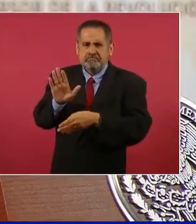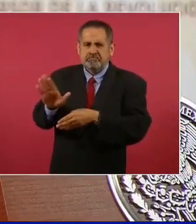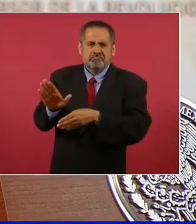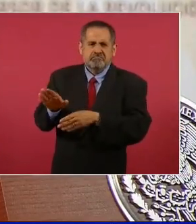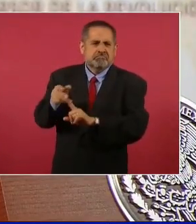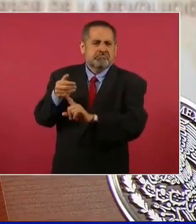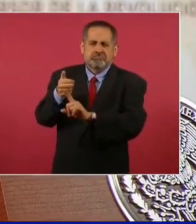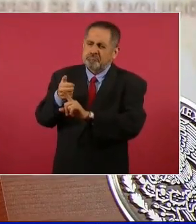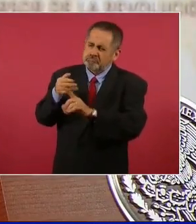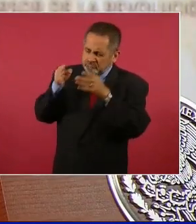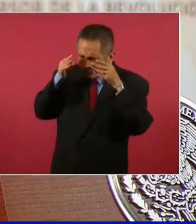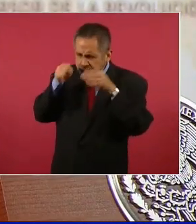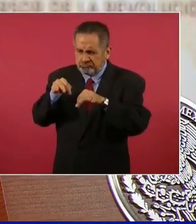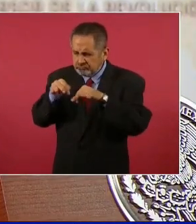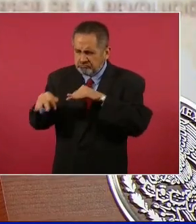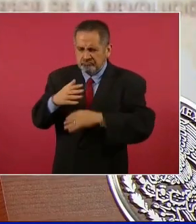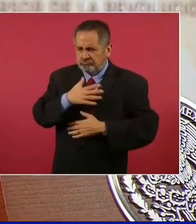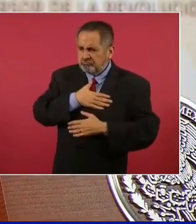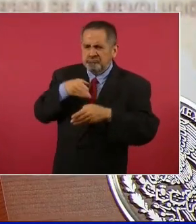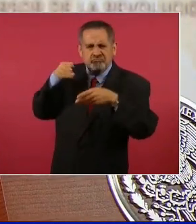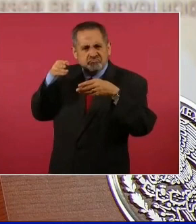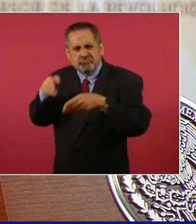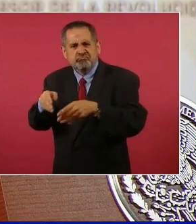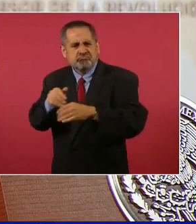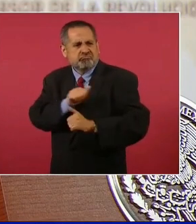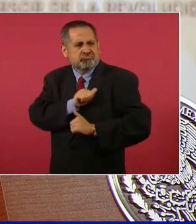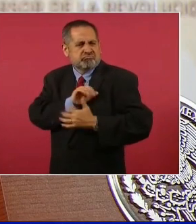sus tareas, a sus misiones.